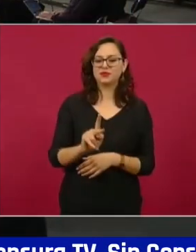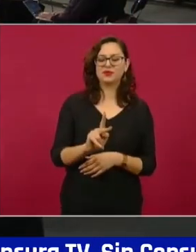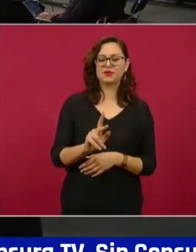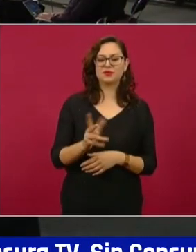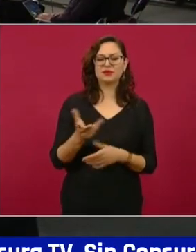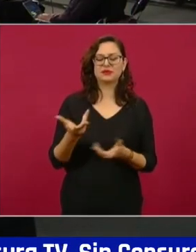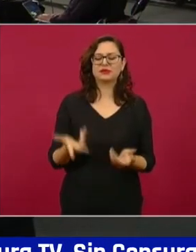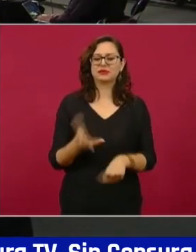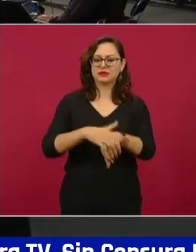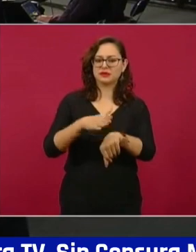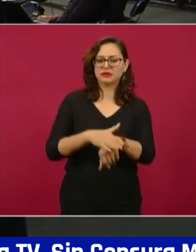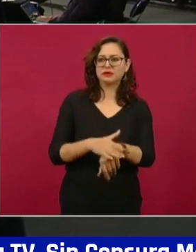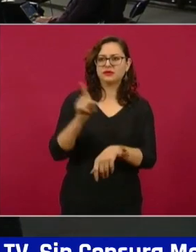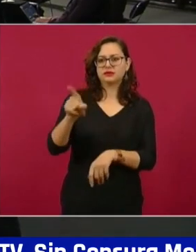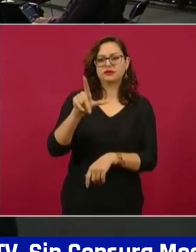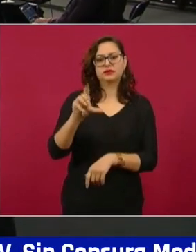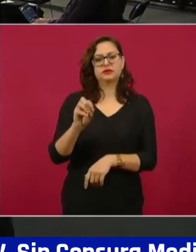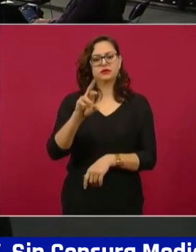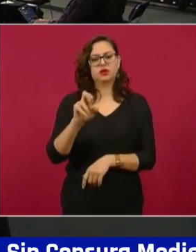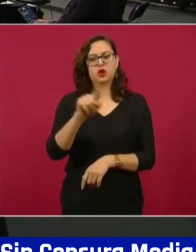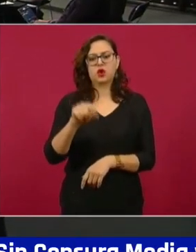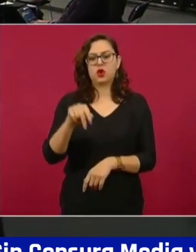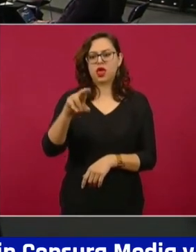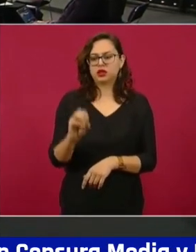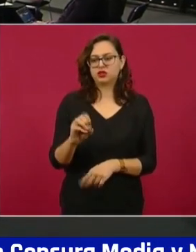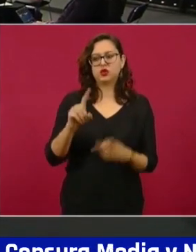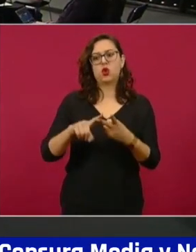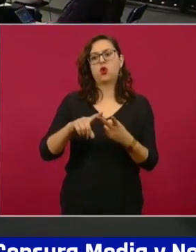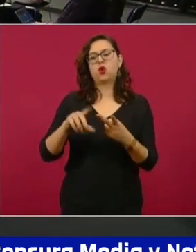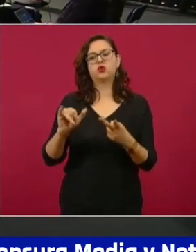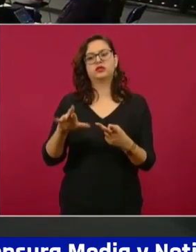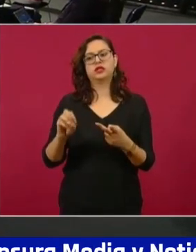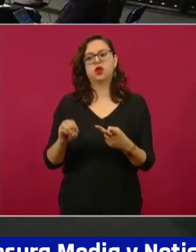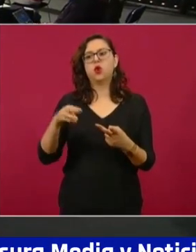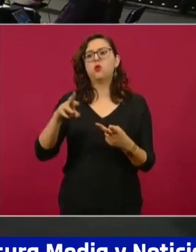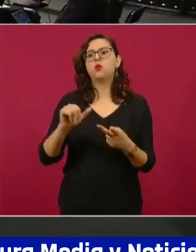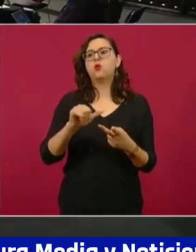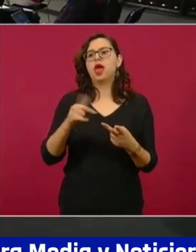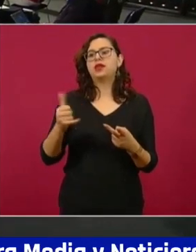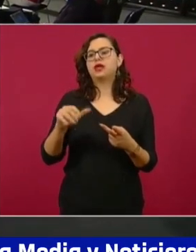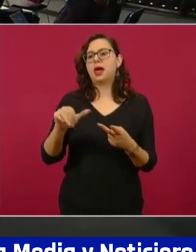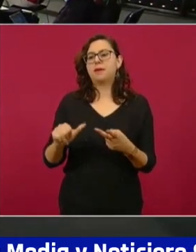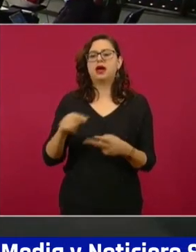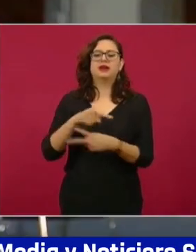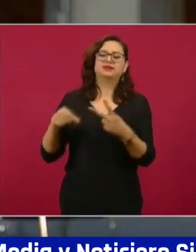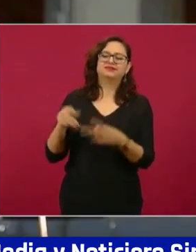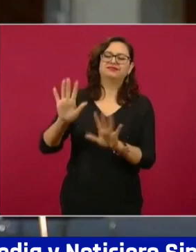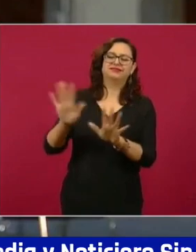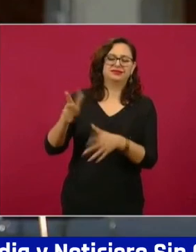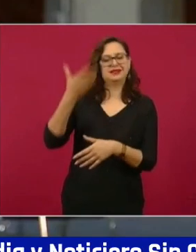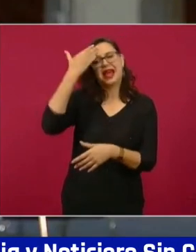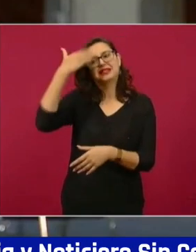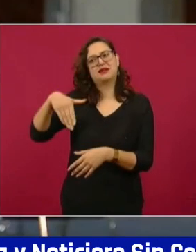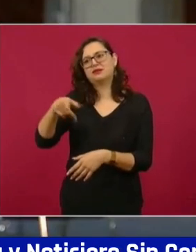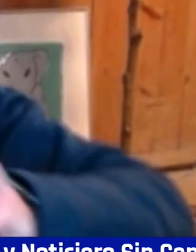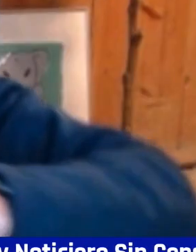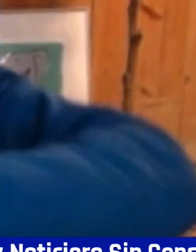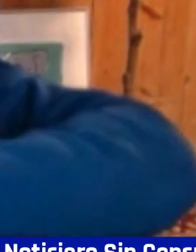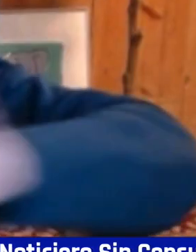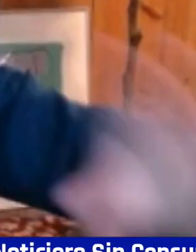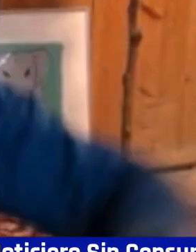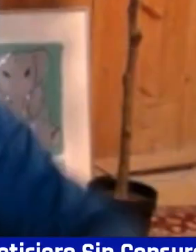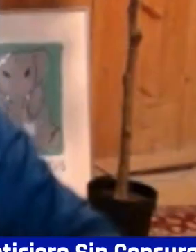vemos ahí en friega loca a Lorenzo Córdoba. Honestamente, ¿no? Estas sesiones extraordinarias